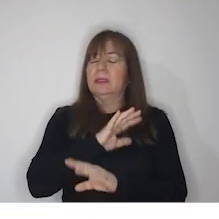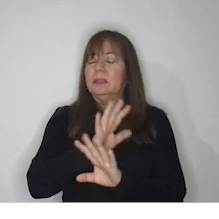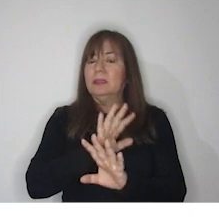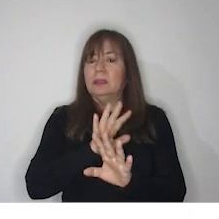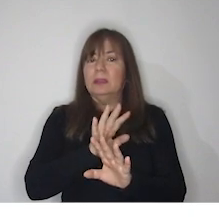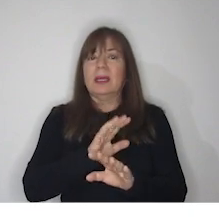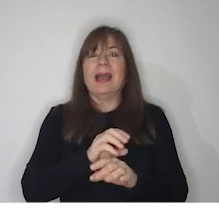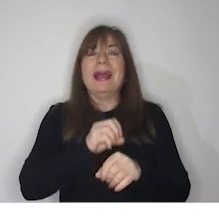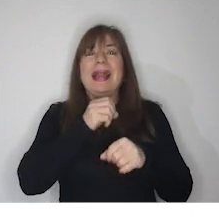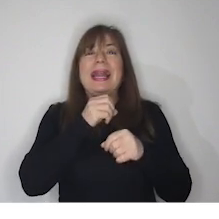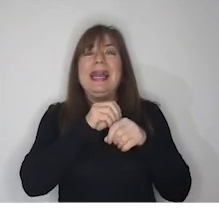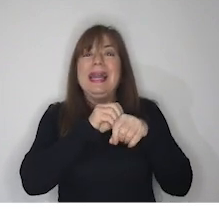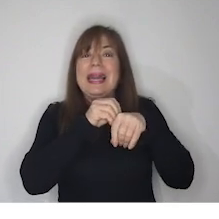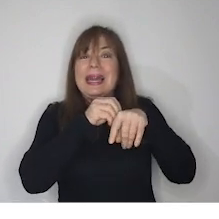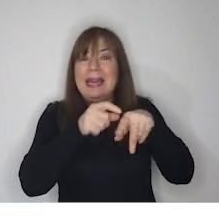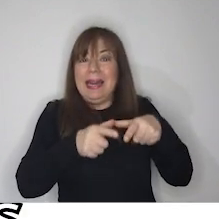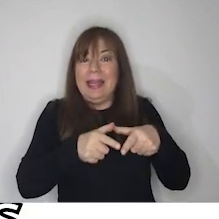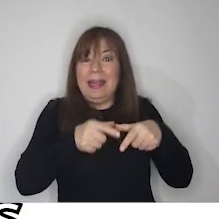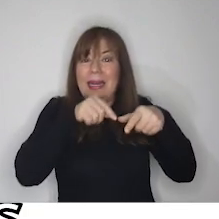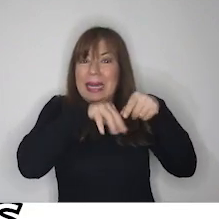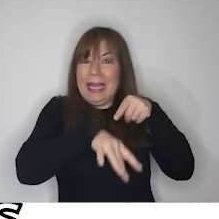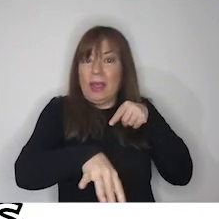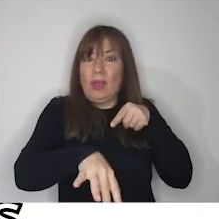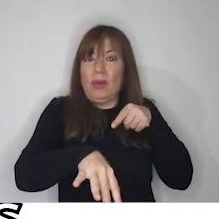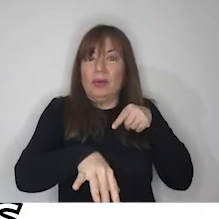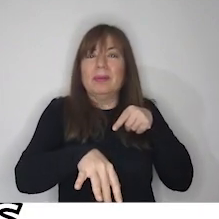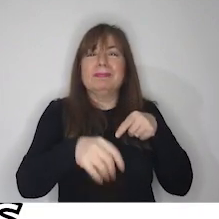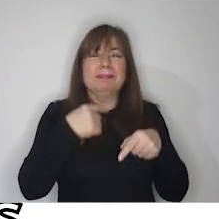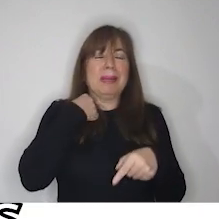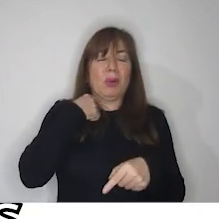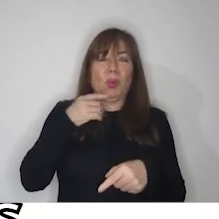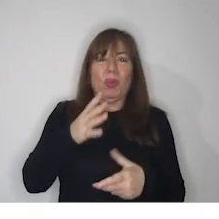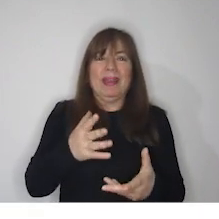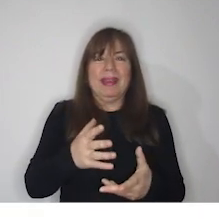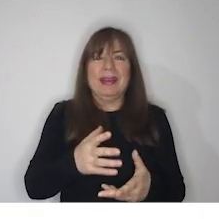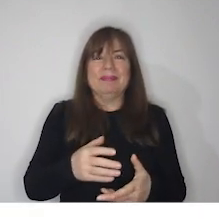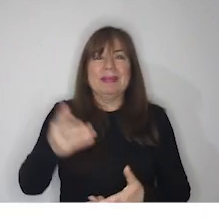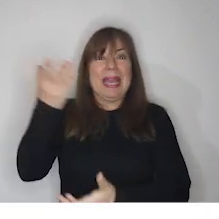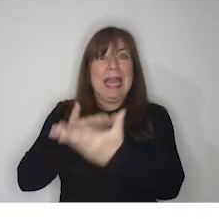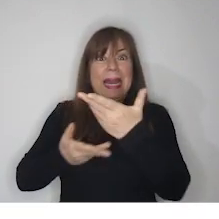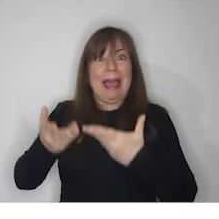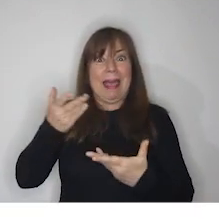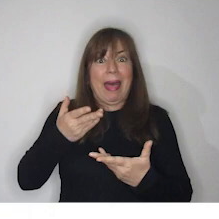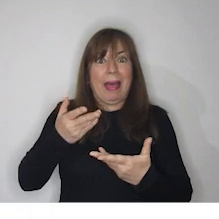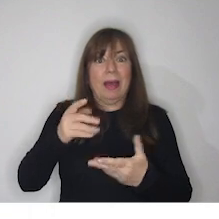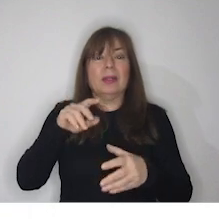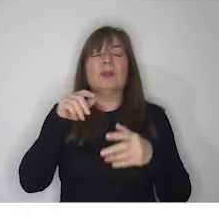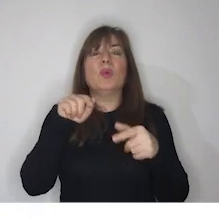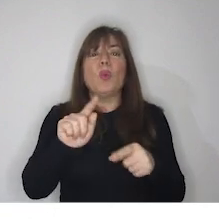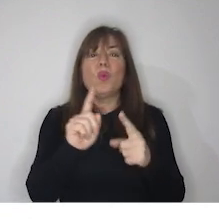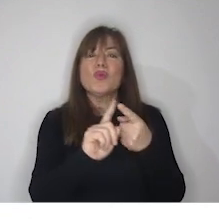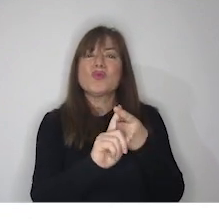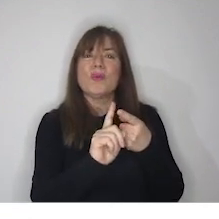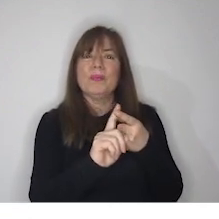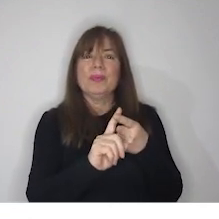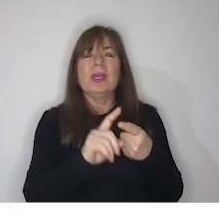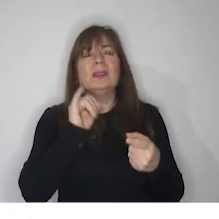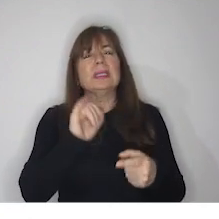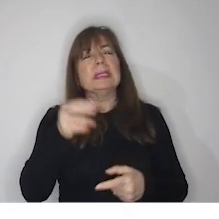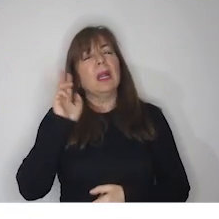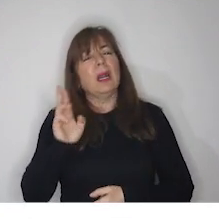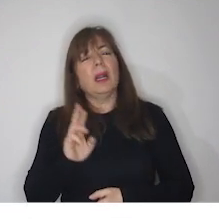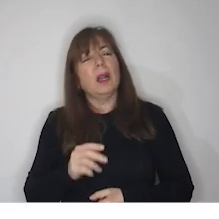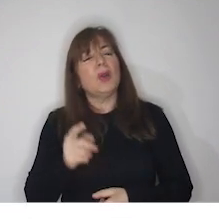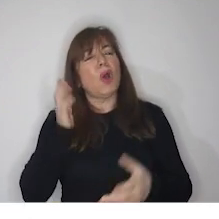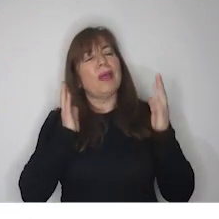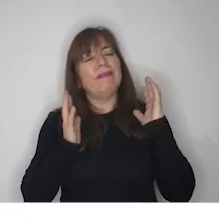la flora vaginal. Dentro de estas creencias heredadas encontramos las siguientes afirmaciones. 1. Si estás con la regla